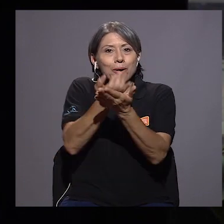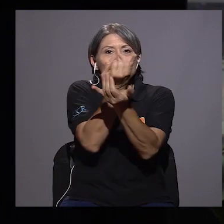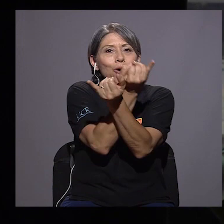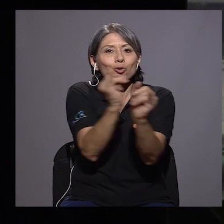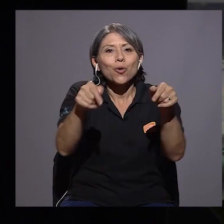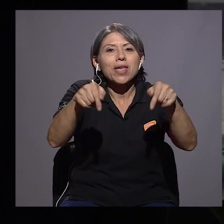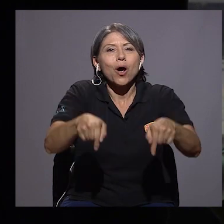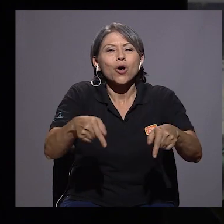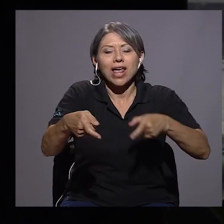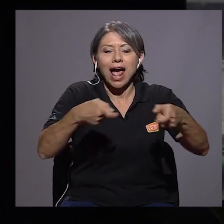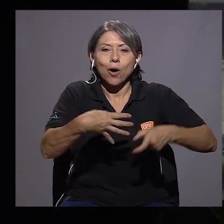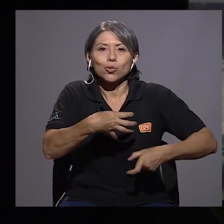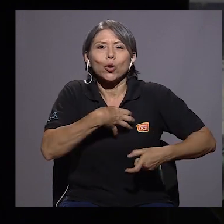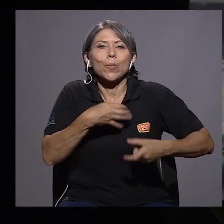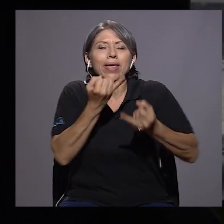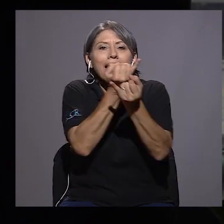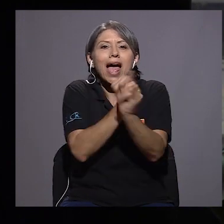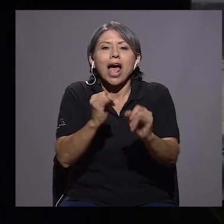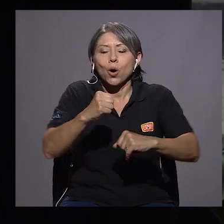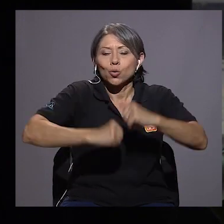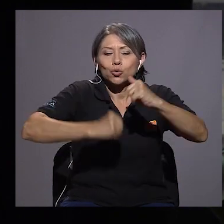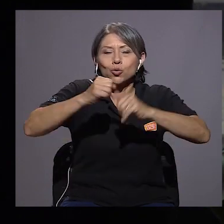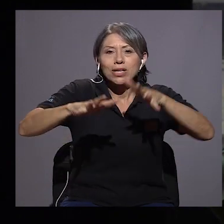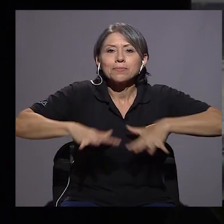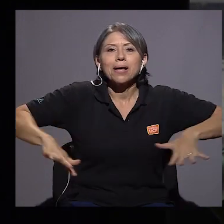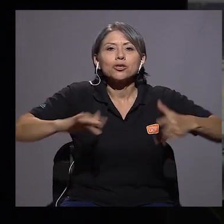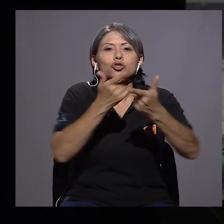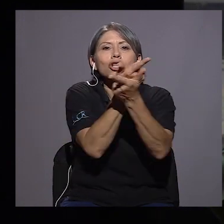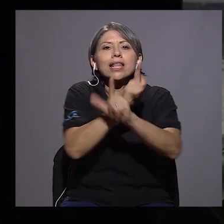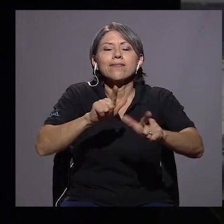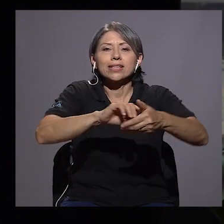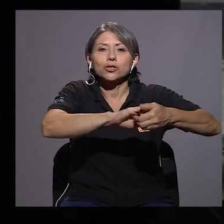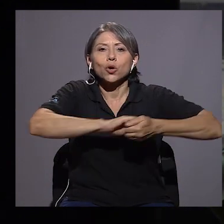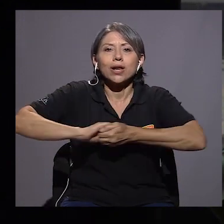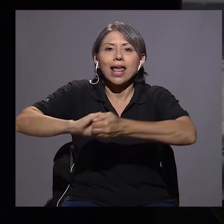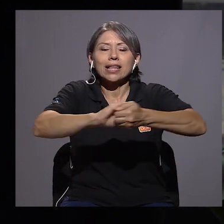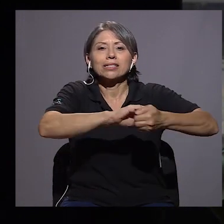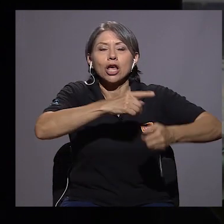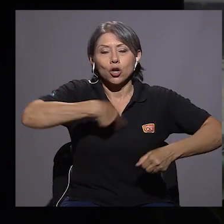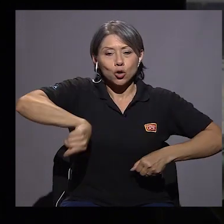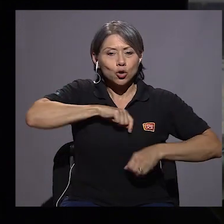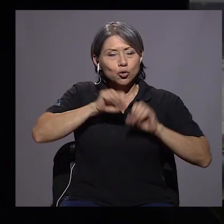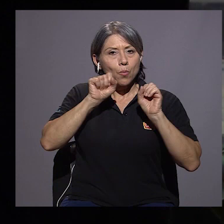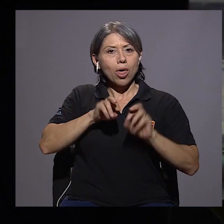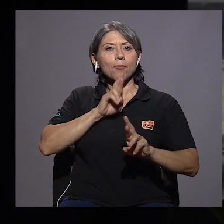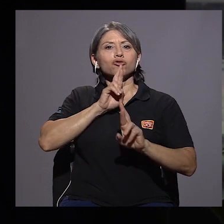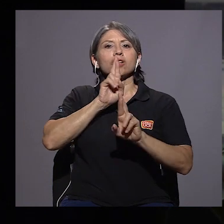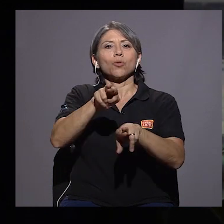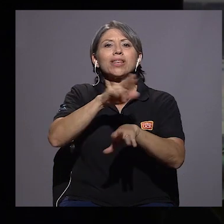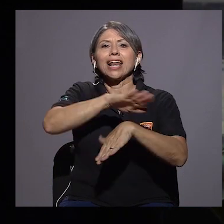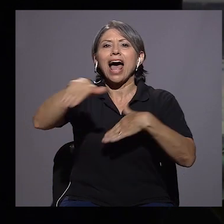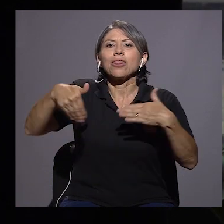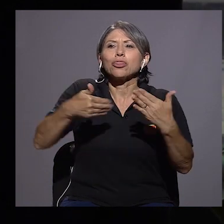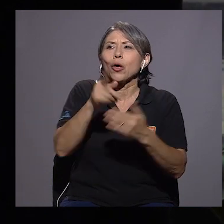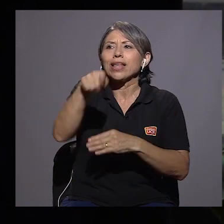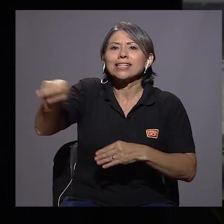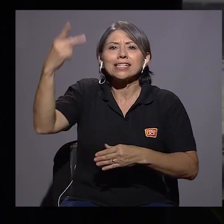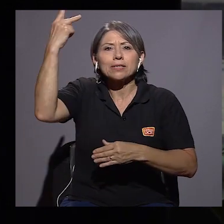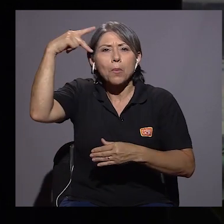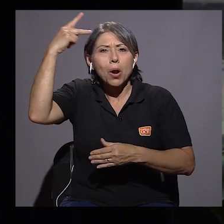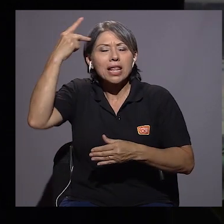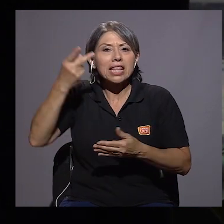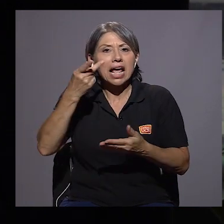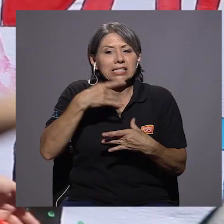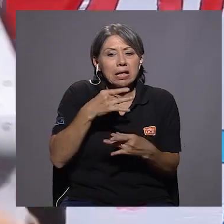estamos proponiendo hoy es la autonomía que construye espacios libres, solidarios, en donde podamos responder a todo el ataque